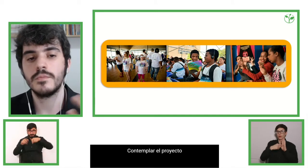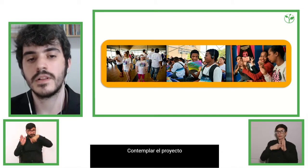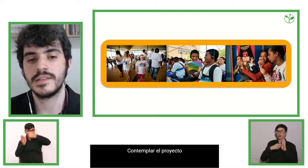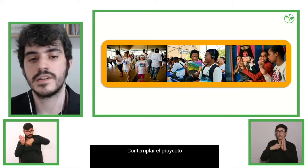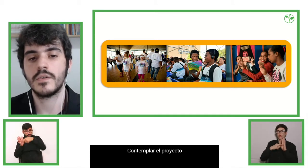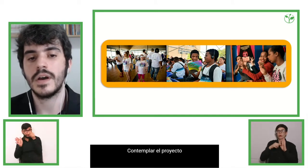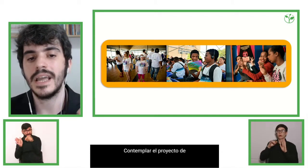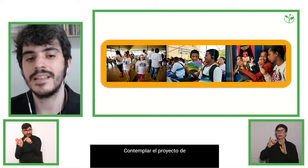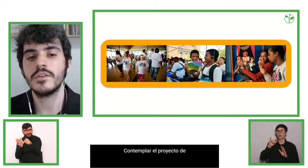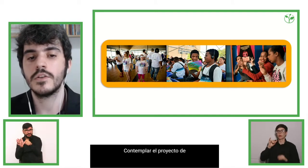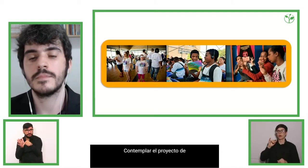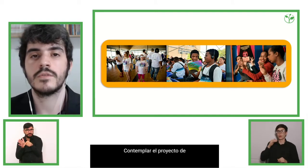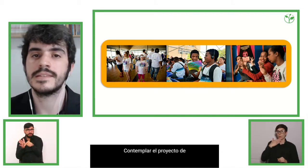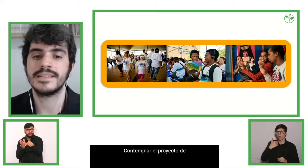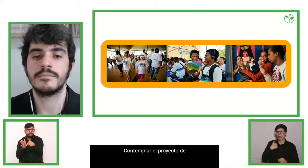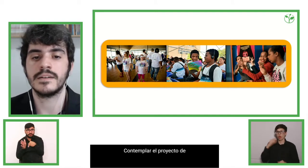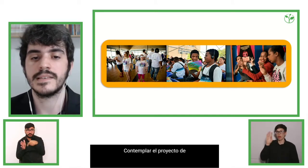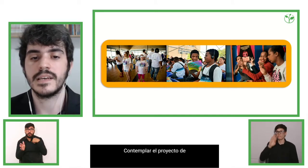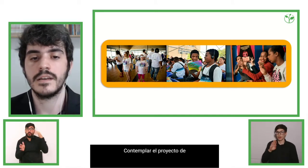un periodo de gran